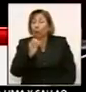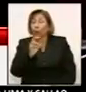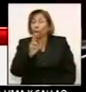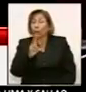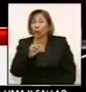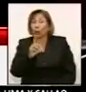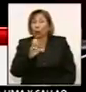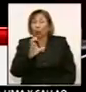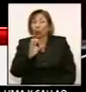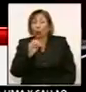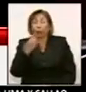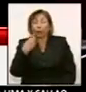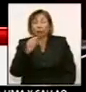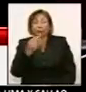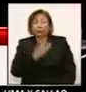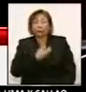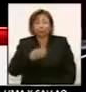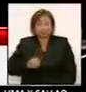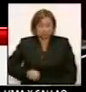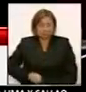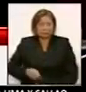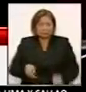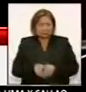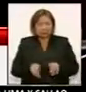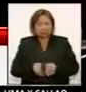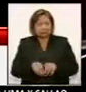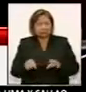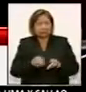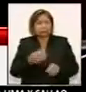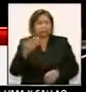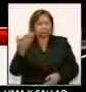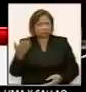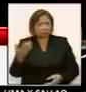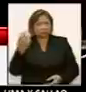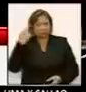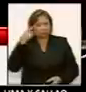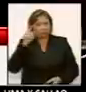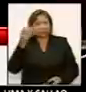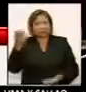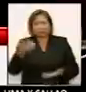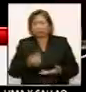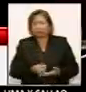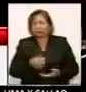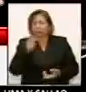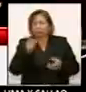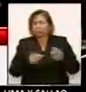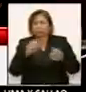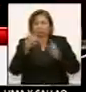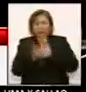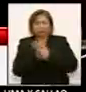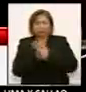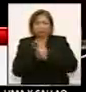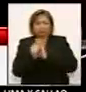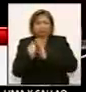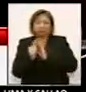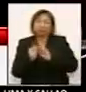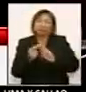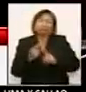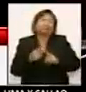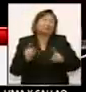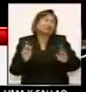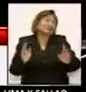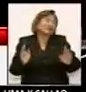150 millones al Estado, también se podría haber puesto una administración acá, pero armarse de gente experta. Pero